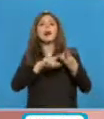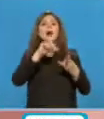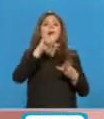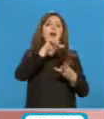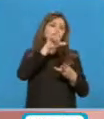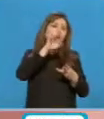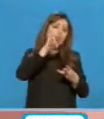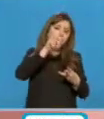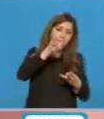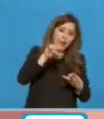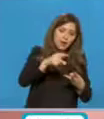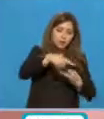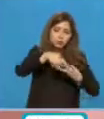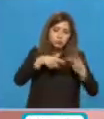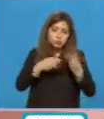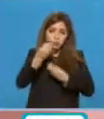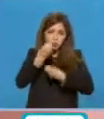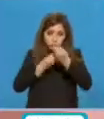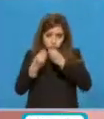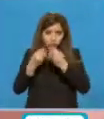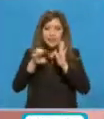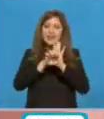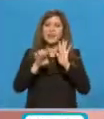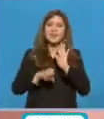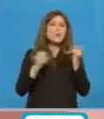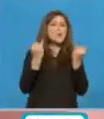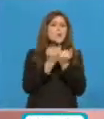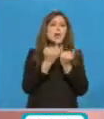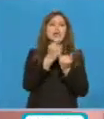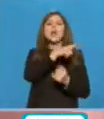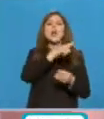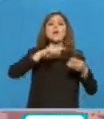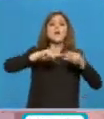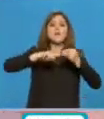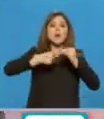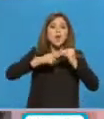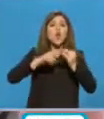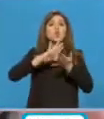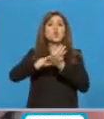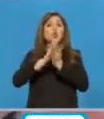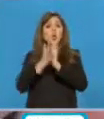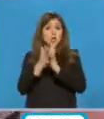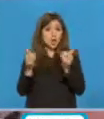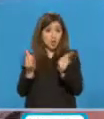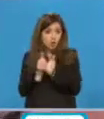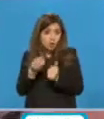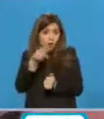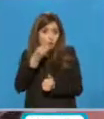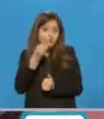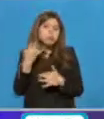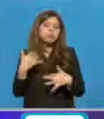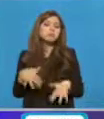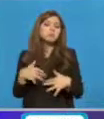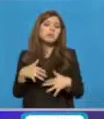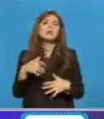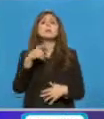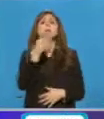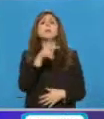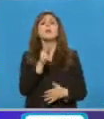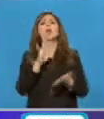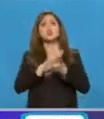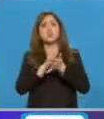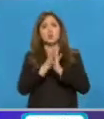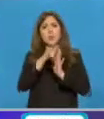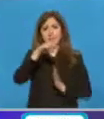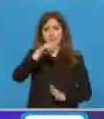ejemplo, la base de la comida mexicana, frijol con tortilla. Perfecto. Ajá. Y Ya, aparte, la tortilla, por ejemplo, si es de maíz, pues tiene un